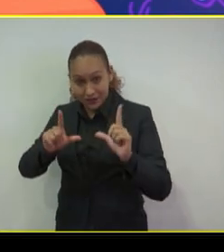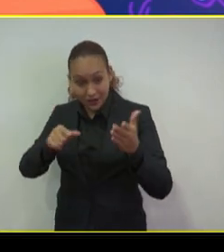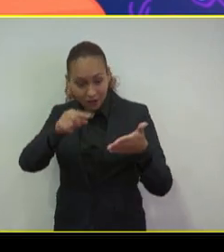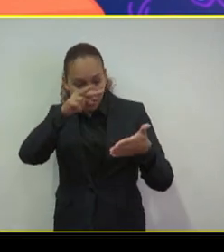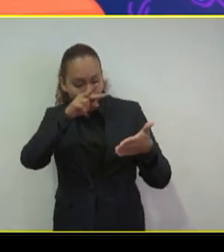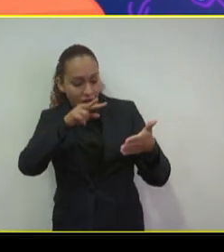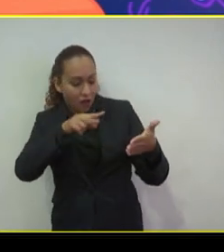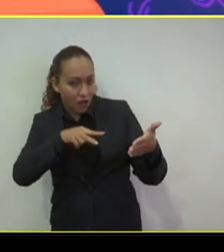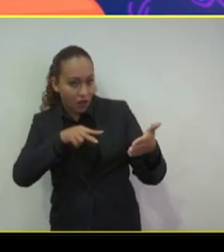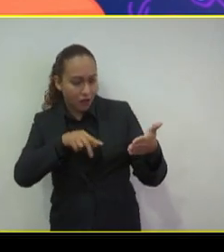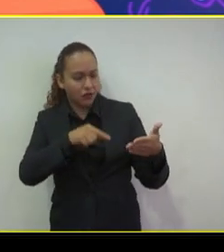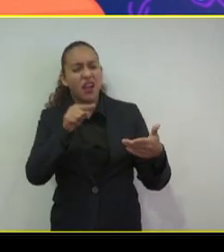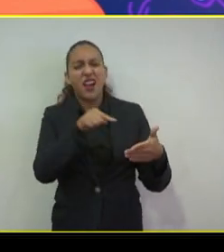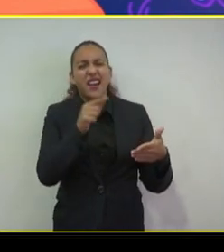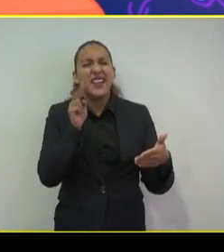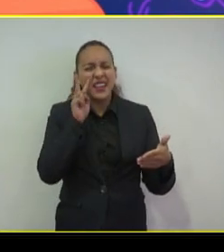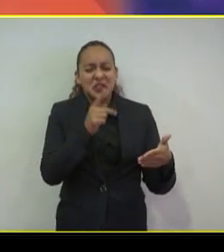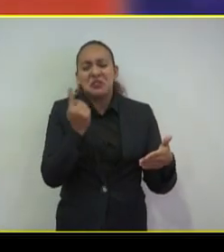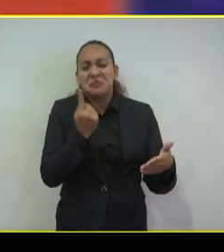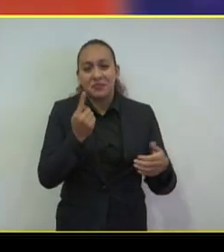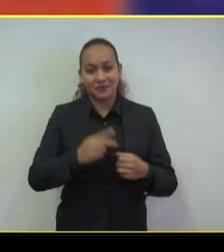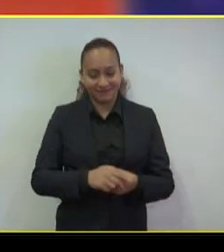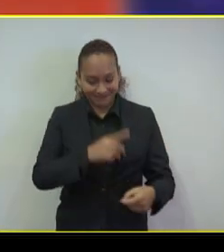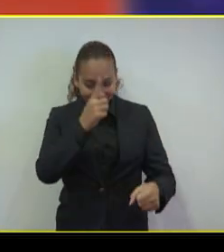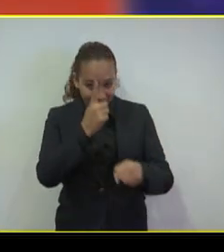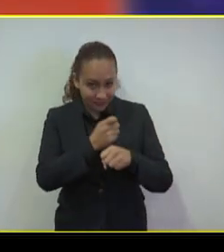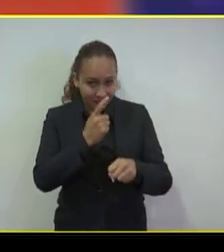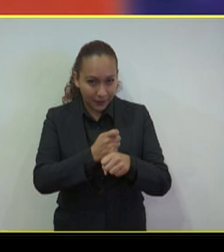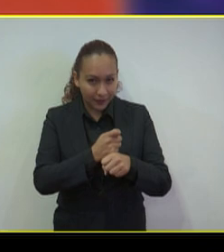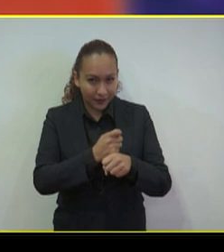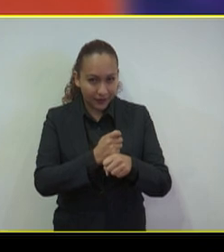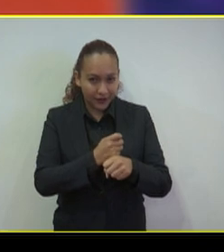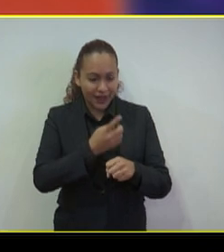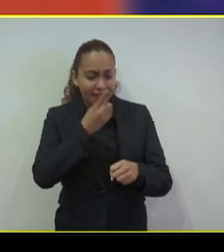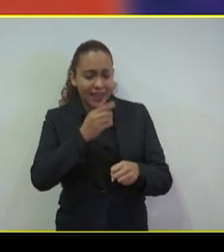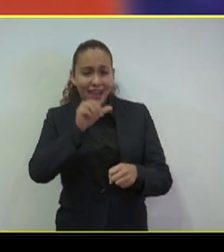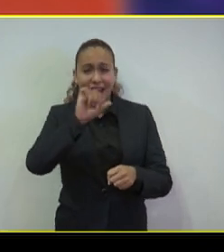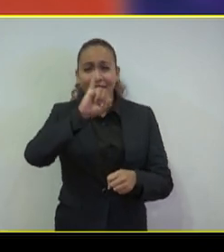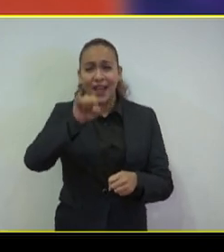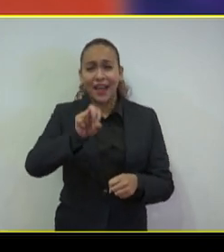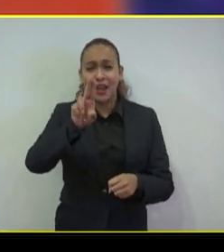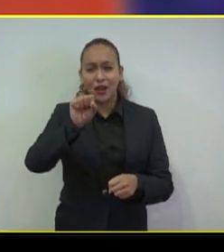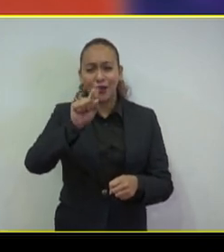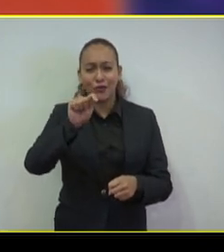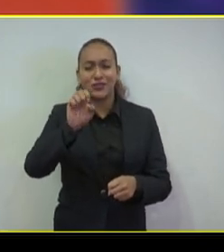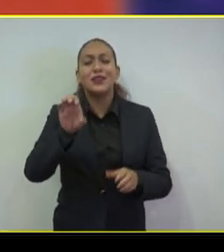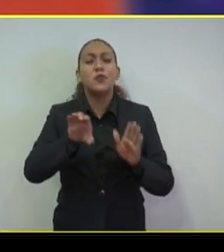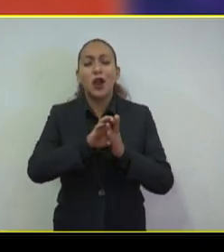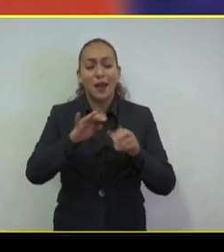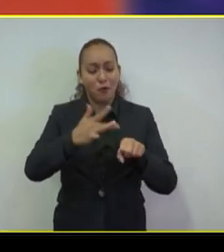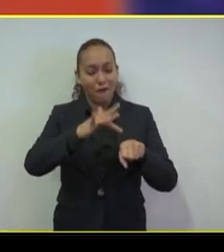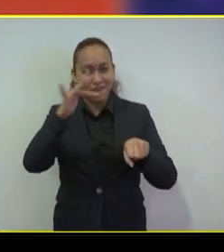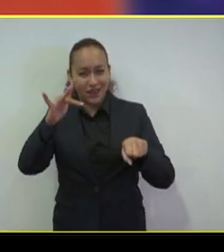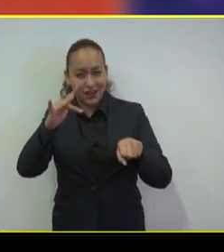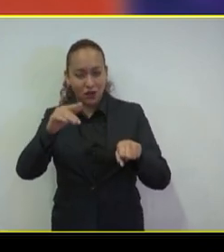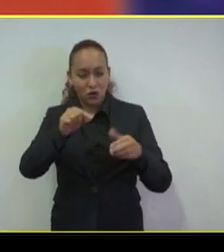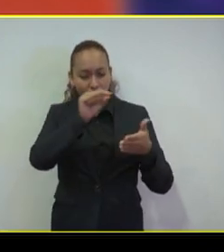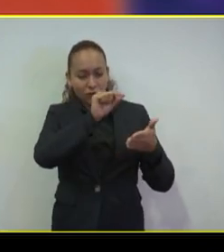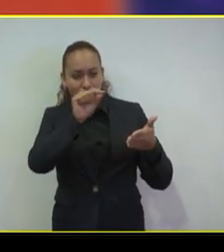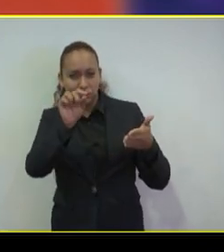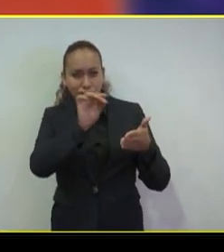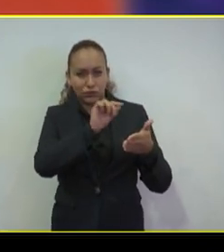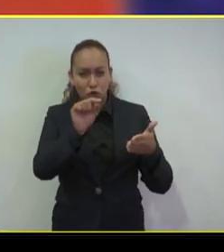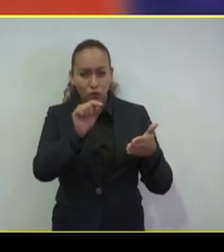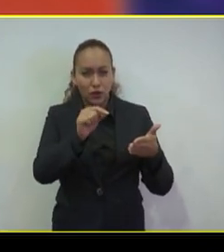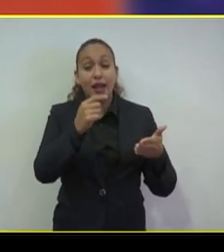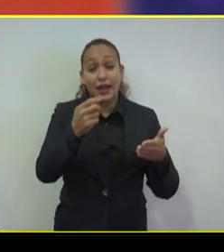donde encontraremos los siguientes elementos. En primer lugar, tenemos la opción de ajustes generales como brillo, vibración o sonido. Aunque esta es una aplicación dirigida a personas